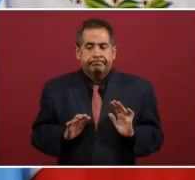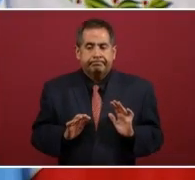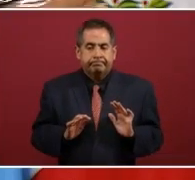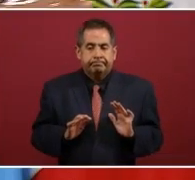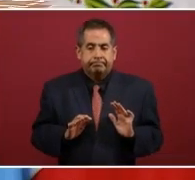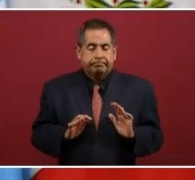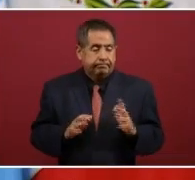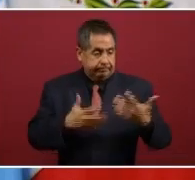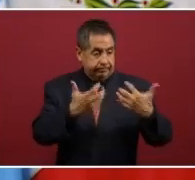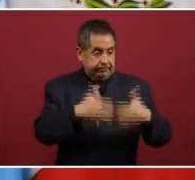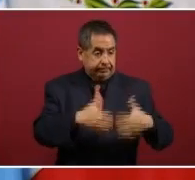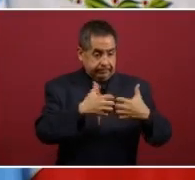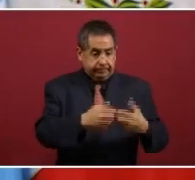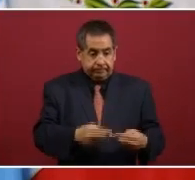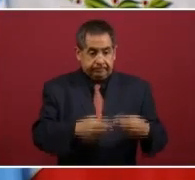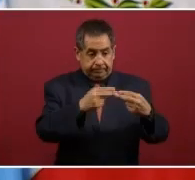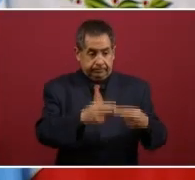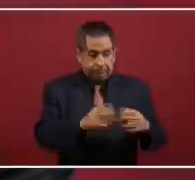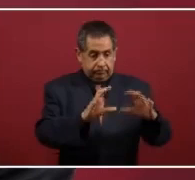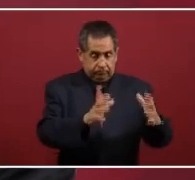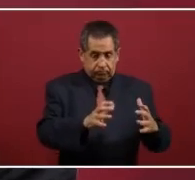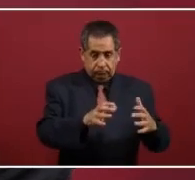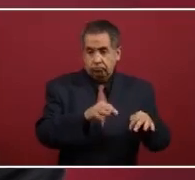la empresa de